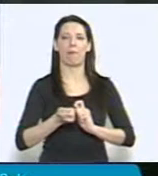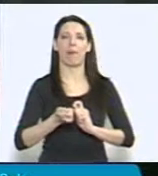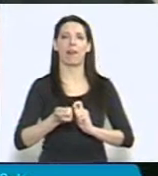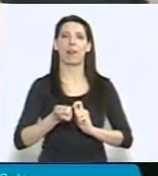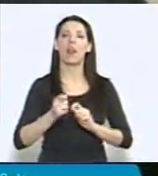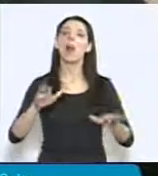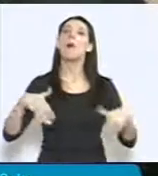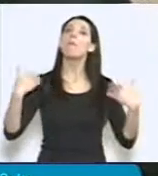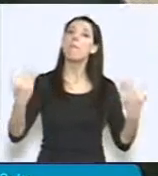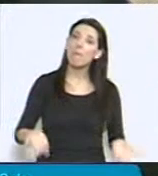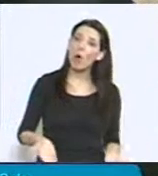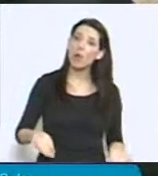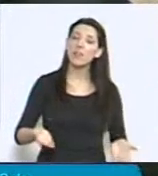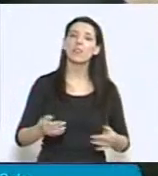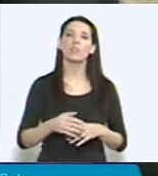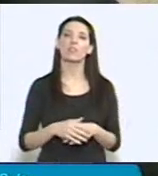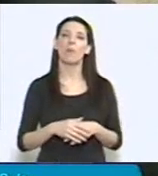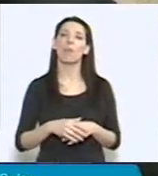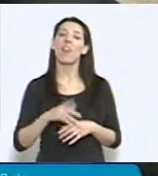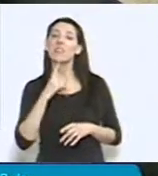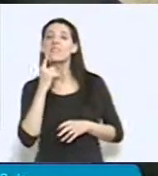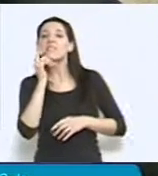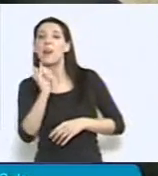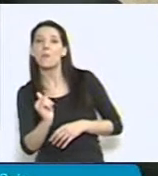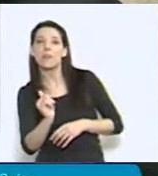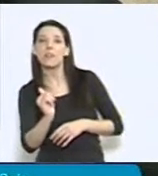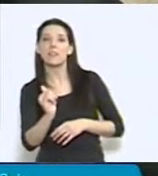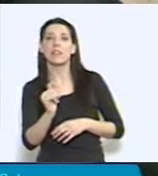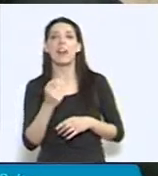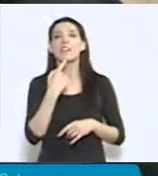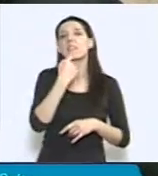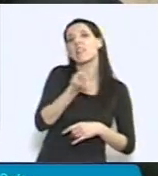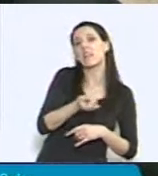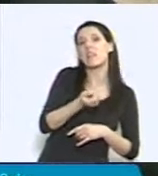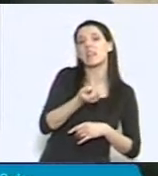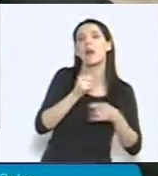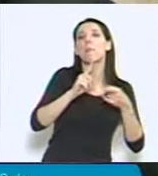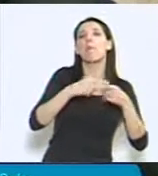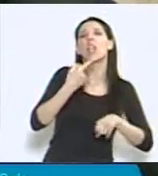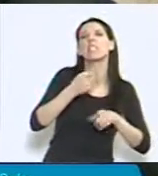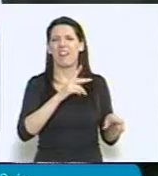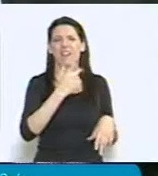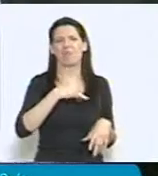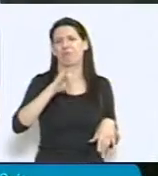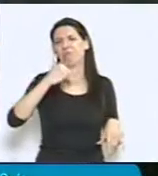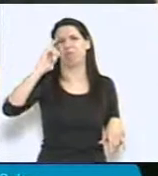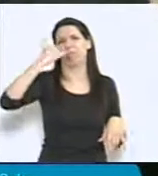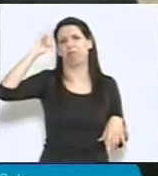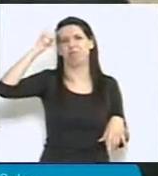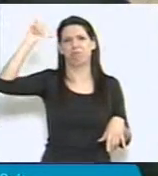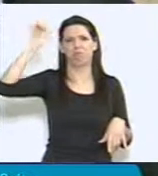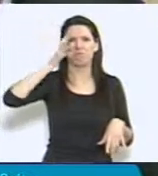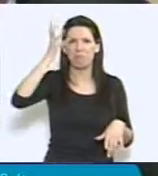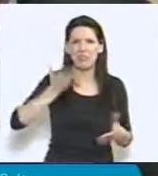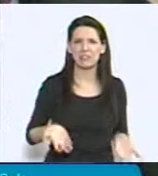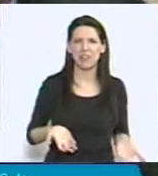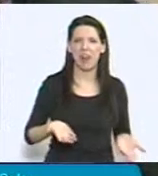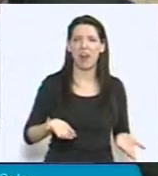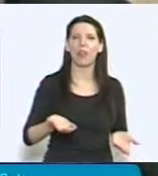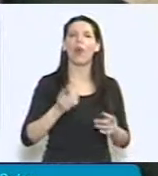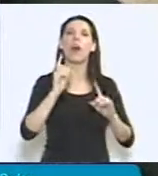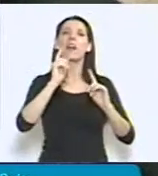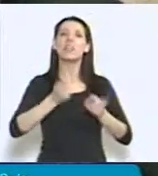ha instalado para tratar de paliar la recesión económica, la desocupación, los despidos, la